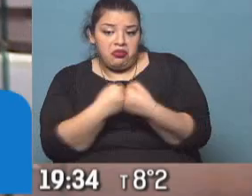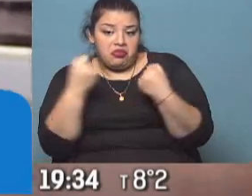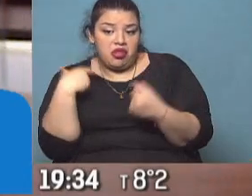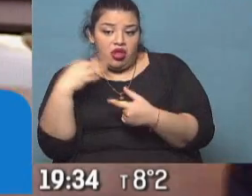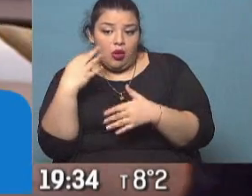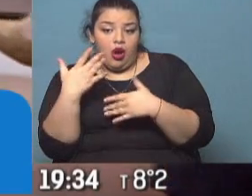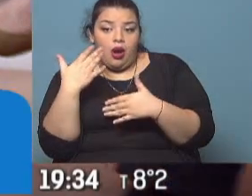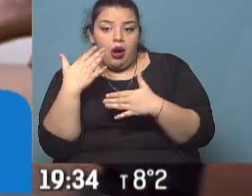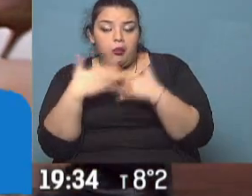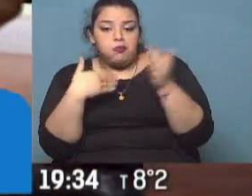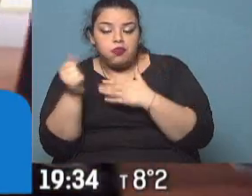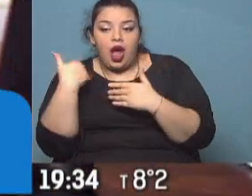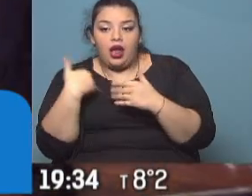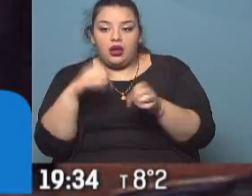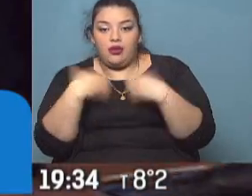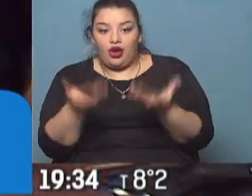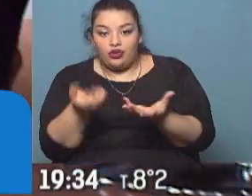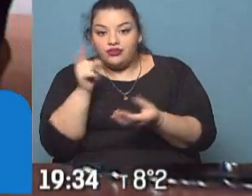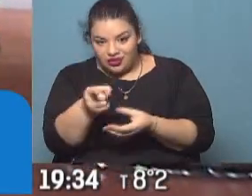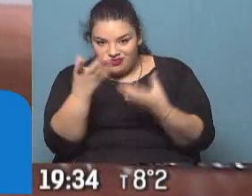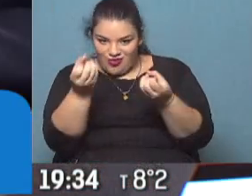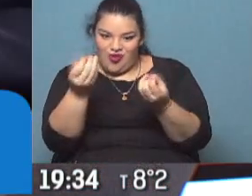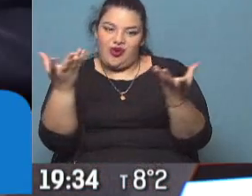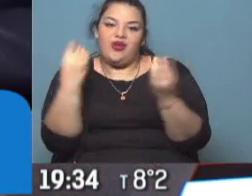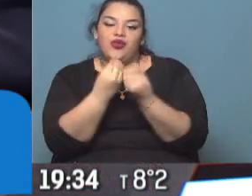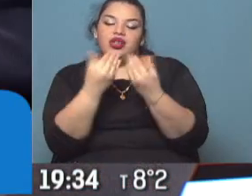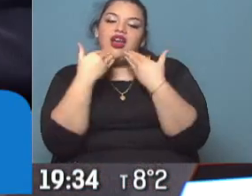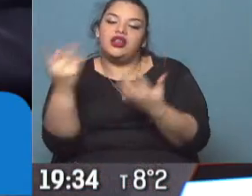una Argentina mejor. Nos quedamos con ese mensaje. Muchísimas gracias, Mónica, Fabio, por la presencia.